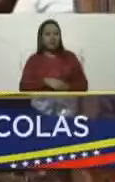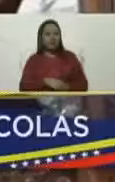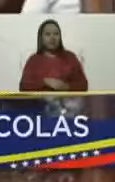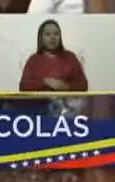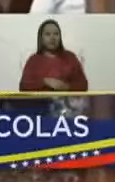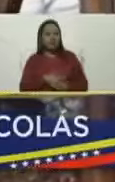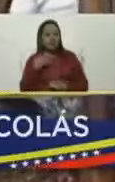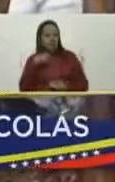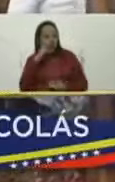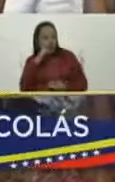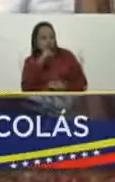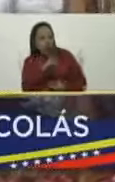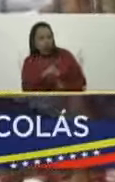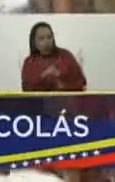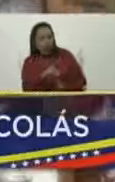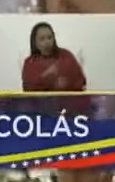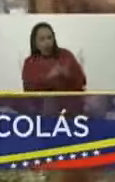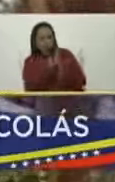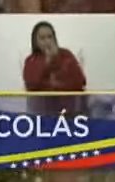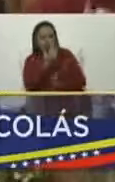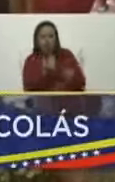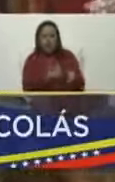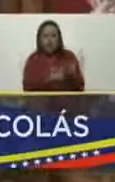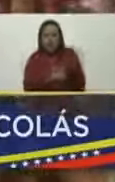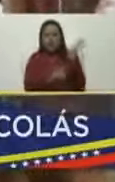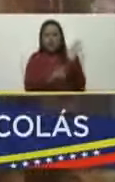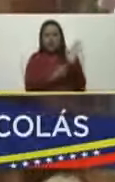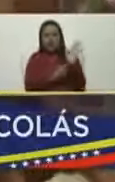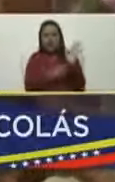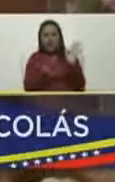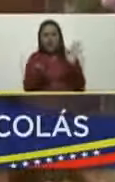Cuando veo una flor